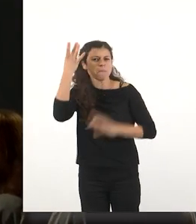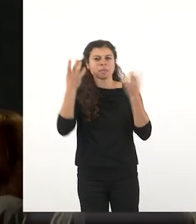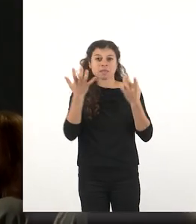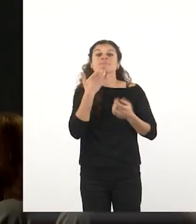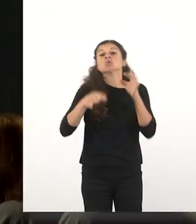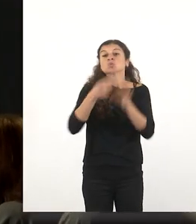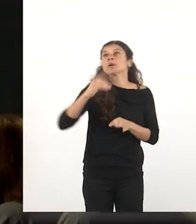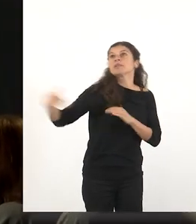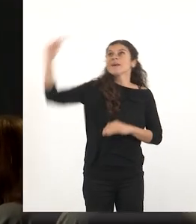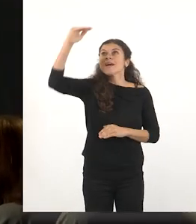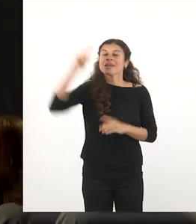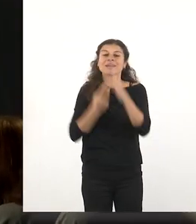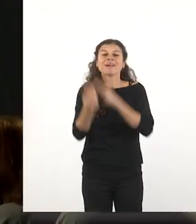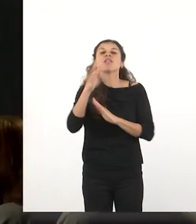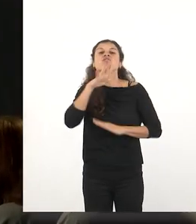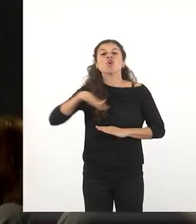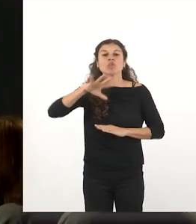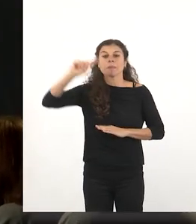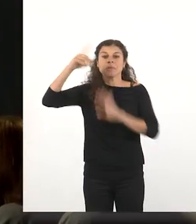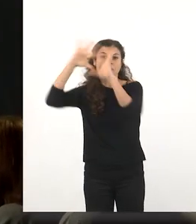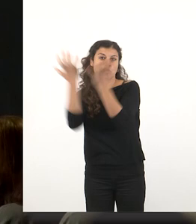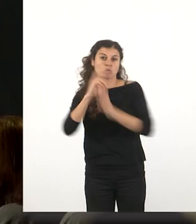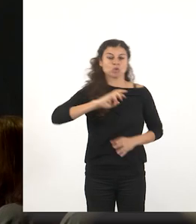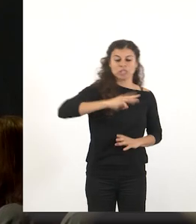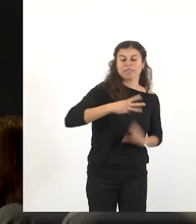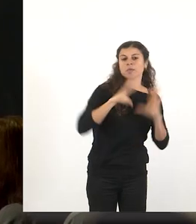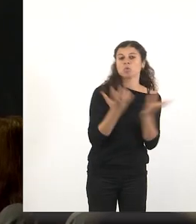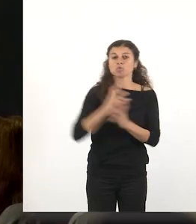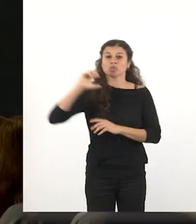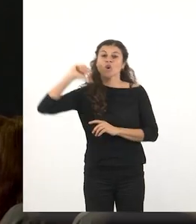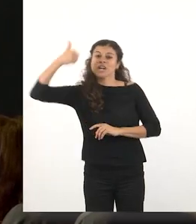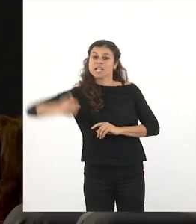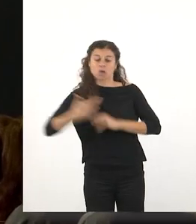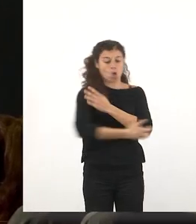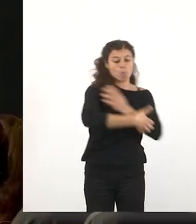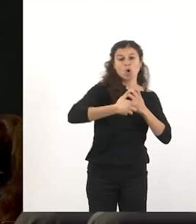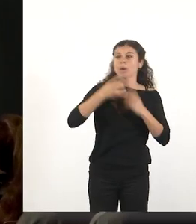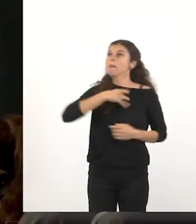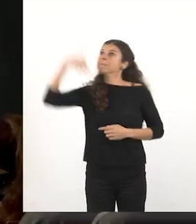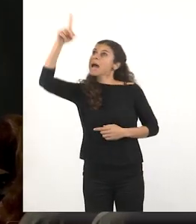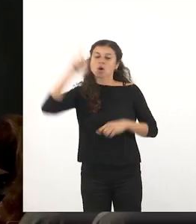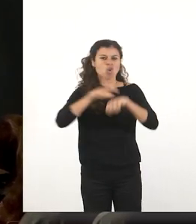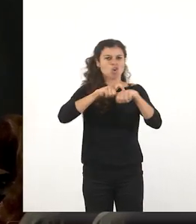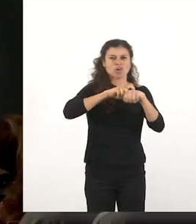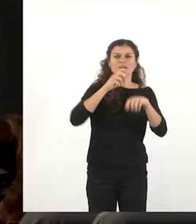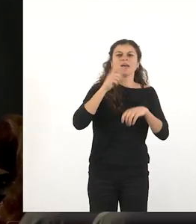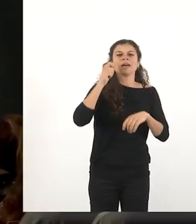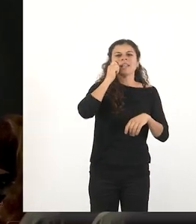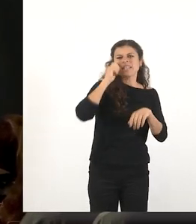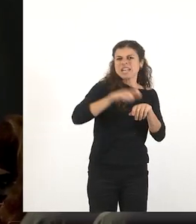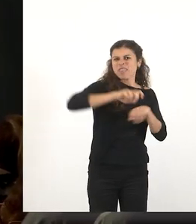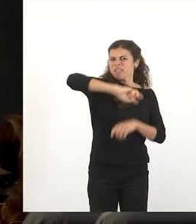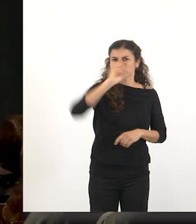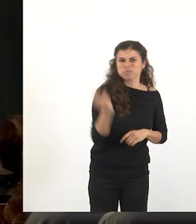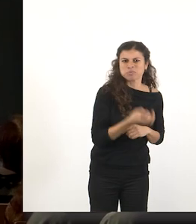en el primer mundo o tercer mundo. La suerte de ser rico o pobre. Blanco, cualquier otra raza. Heterosexual, cualquier